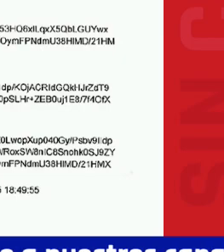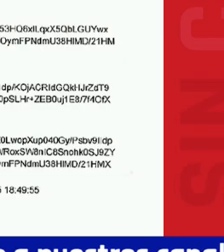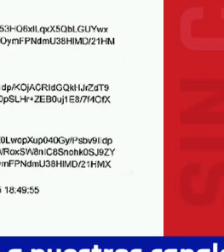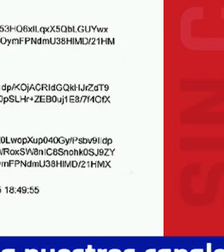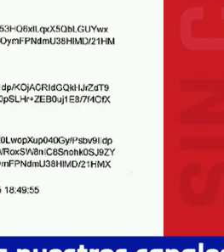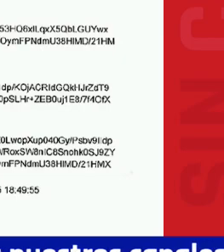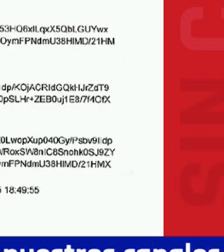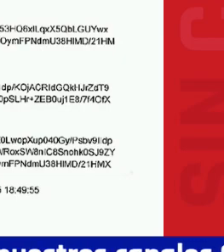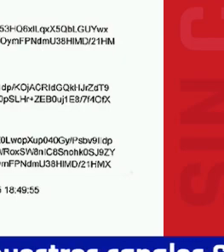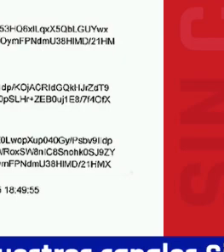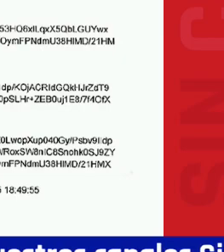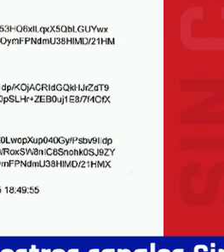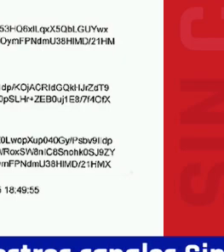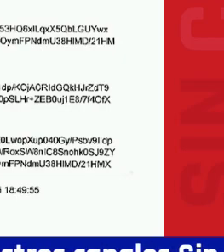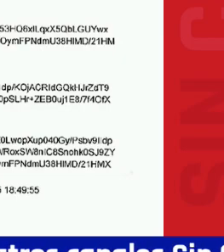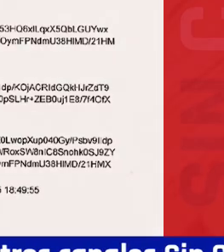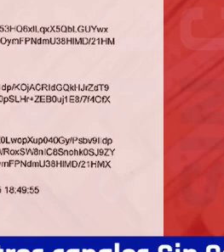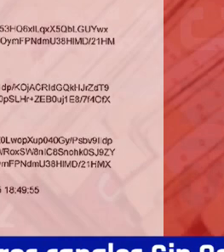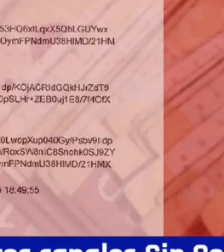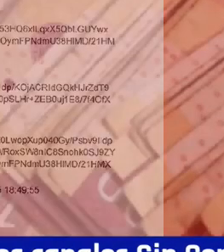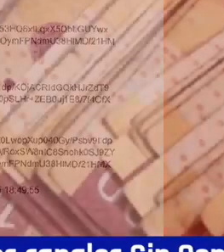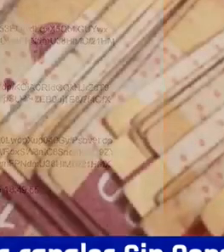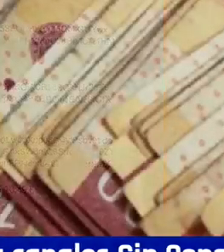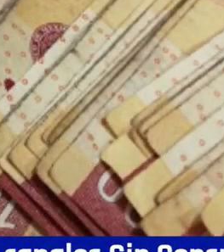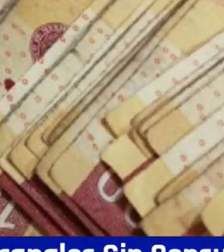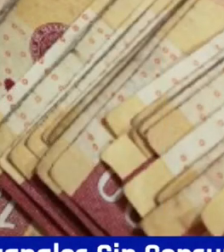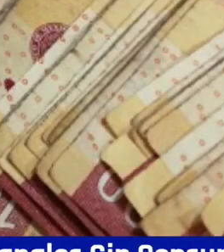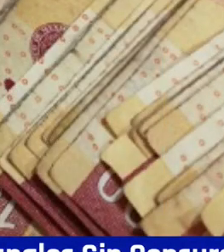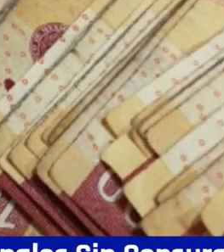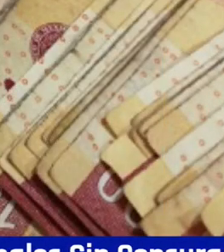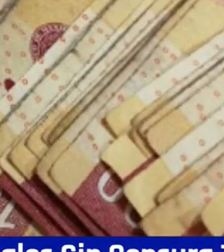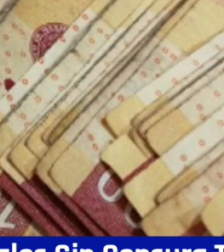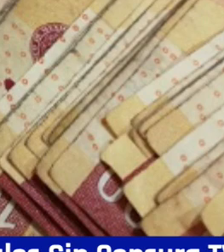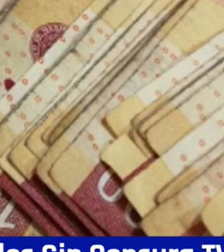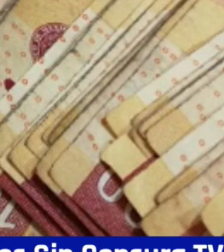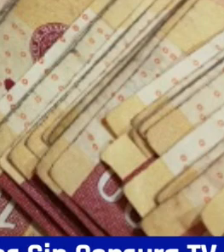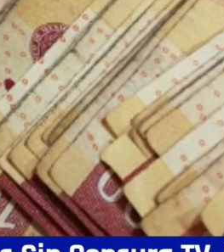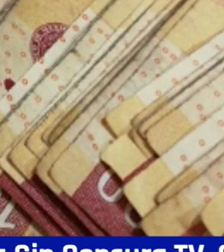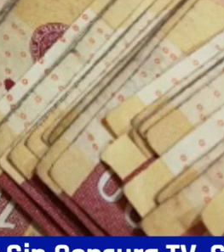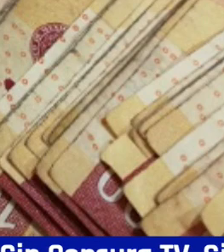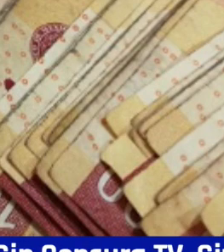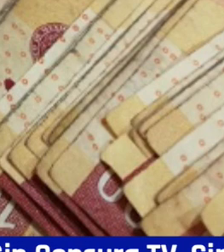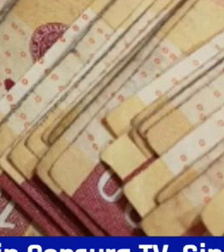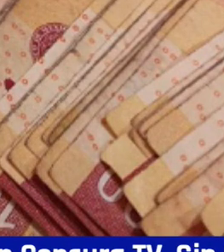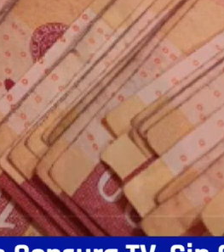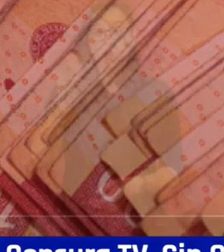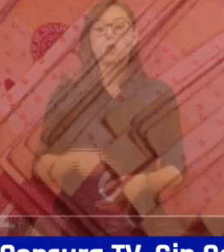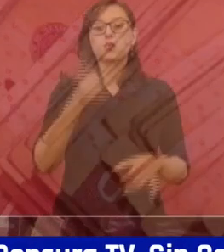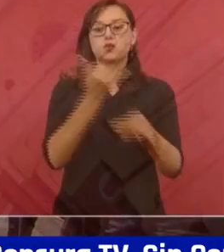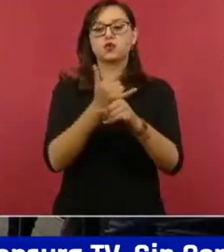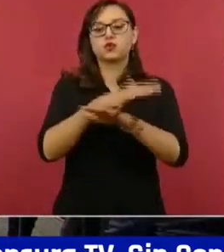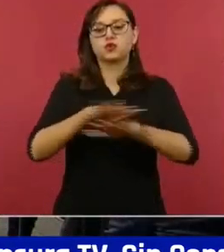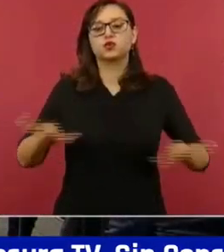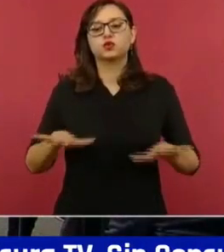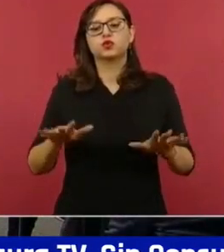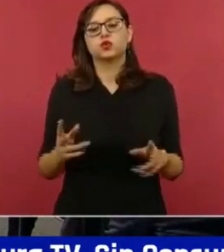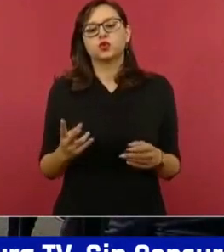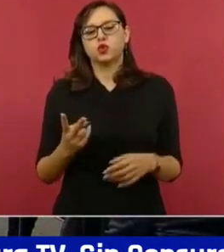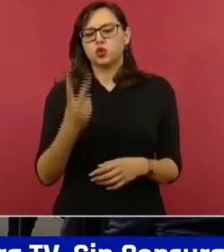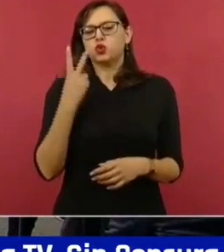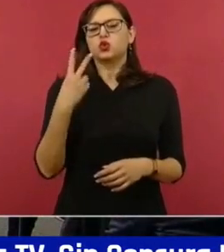y eso pues lo compara de hecho está en la conferencia de prensa mañanera estuvo el director general del infonavit